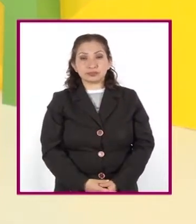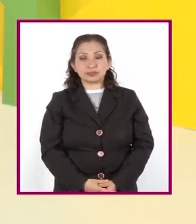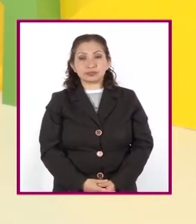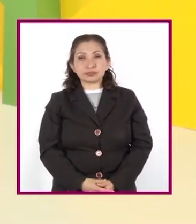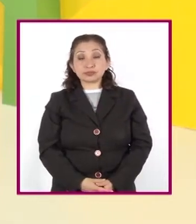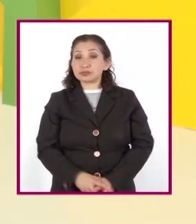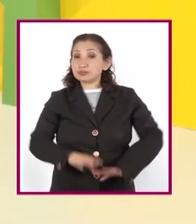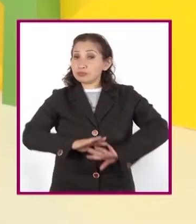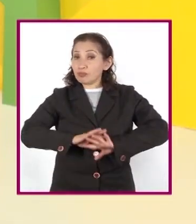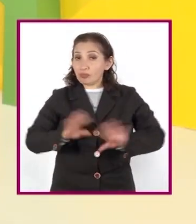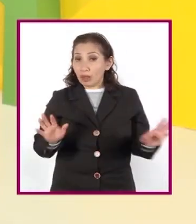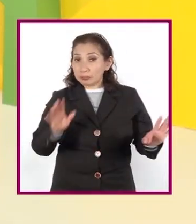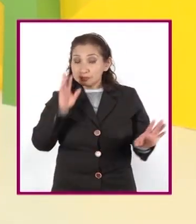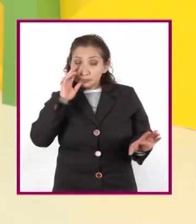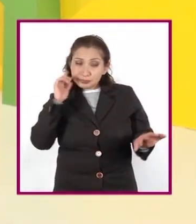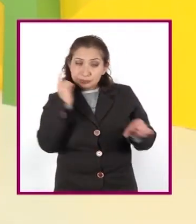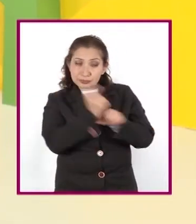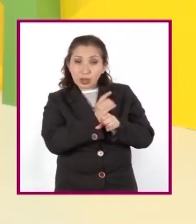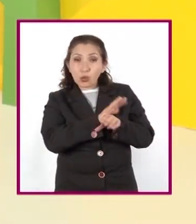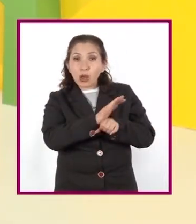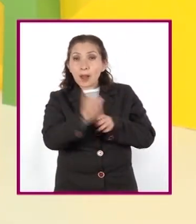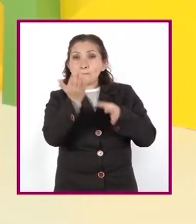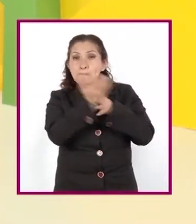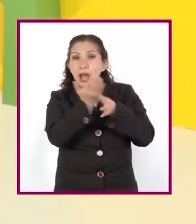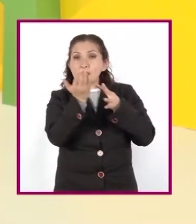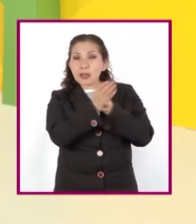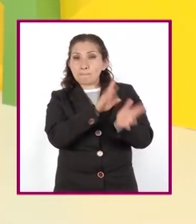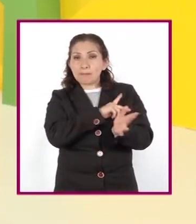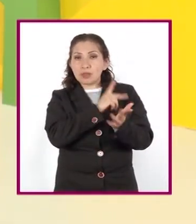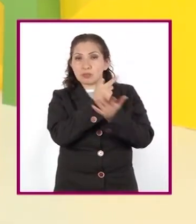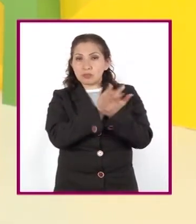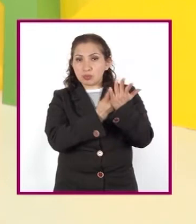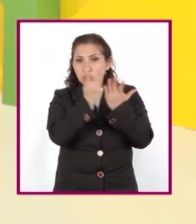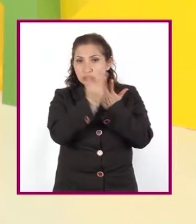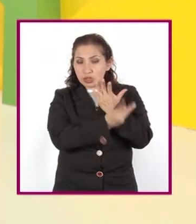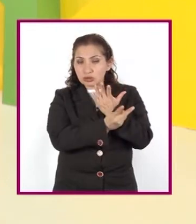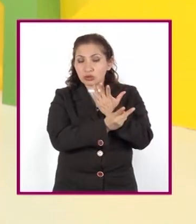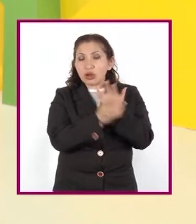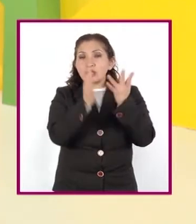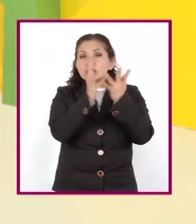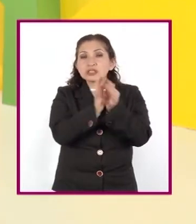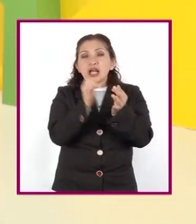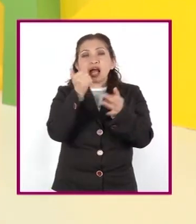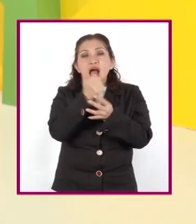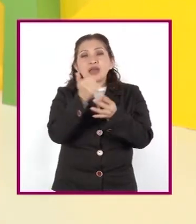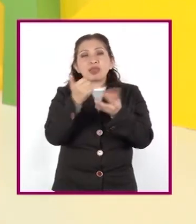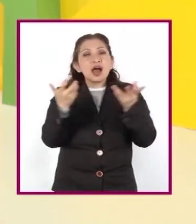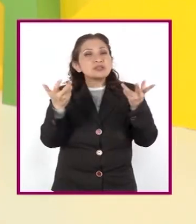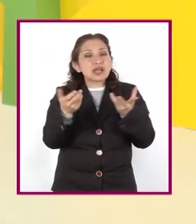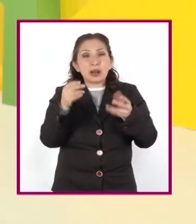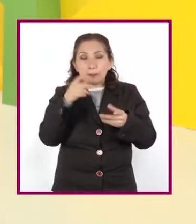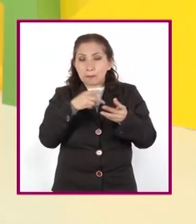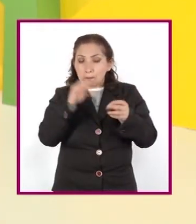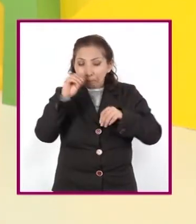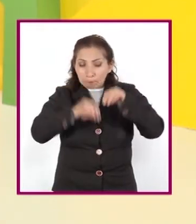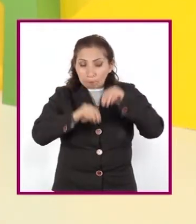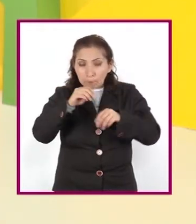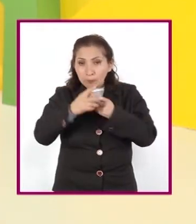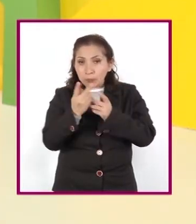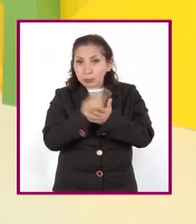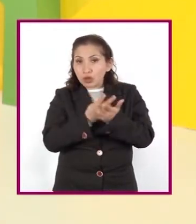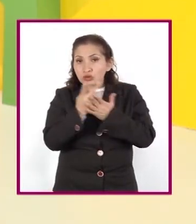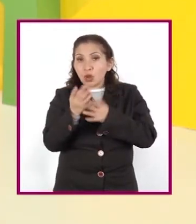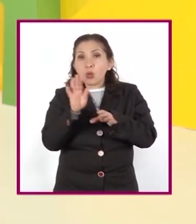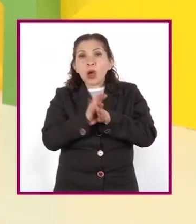Una vez que hemos identificado las fases, es necesario explicar cómo se realiza un proyecto o bien qué